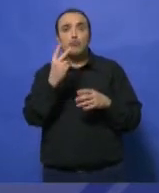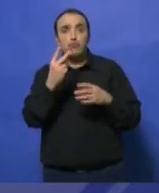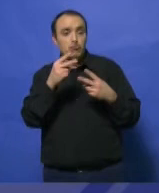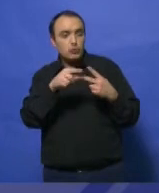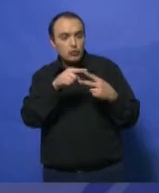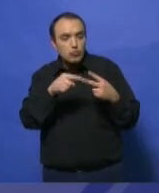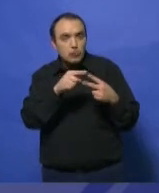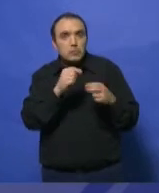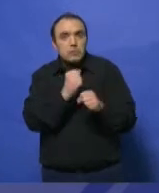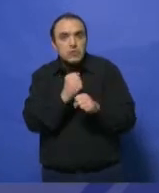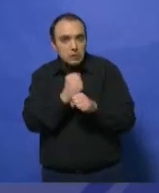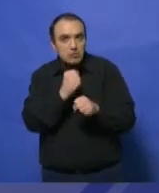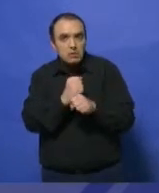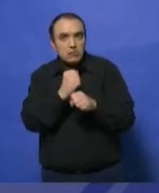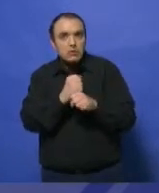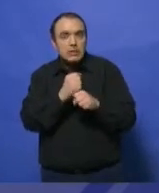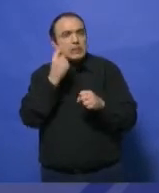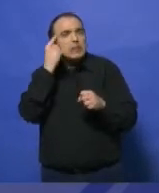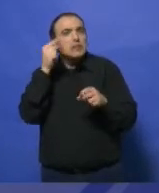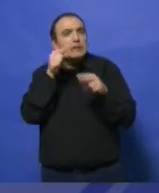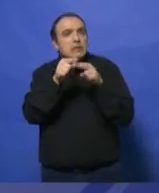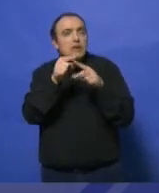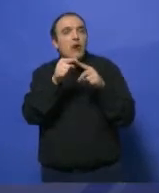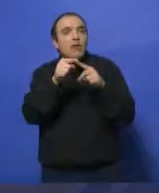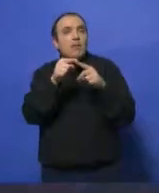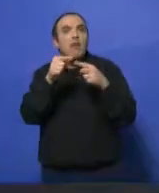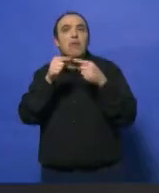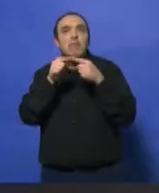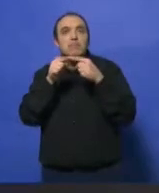la Universidad Nacional de Villa María con la intención de que tengan proyección a nivel nacional. Perfecto, gracias. Bueno.